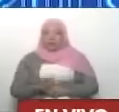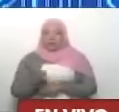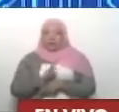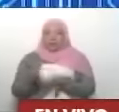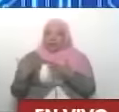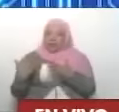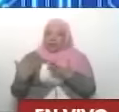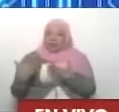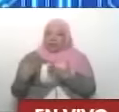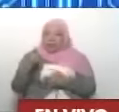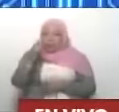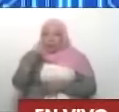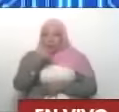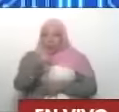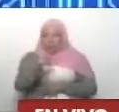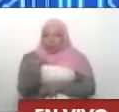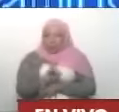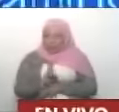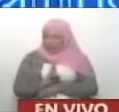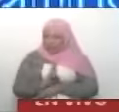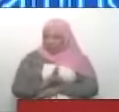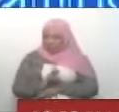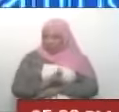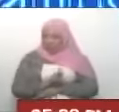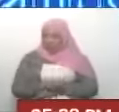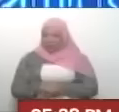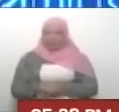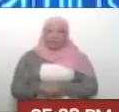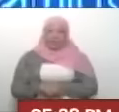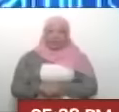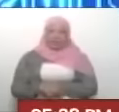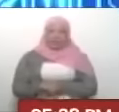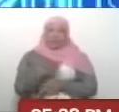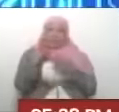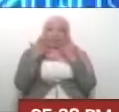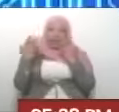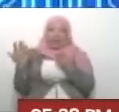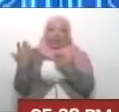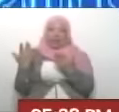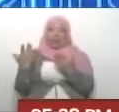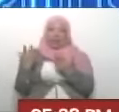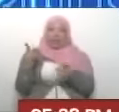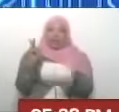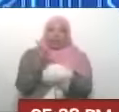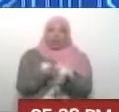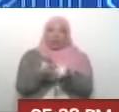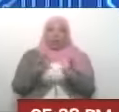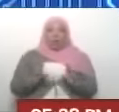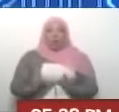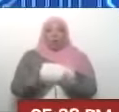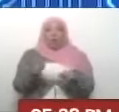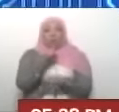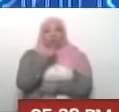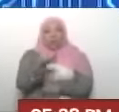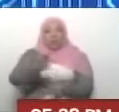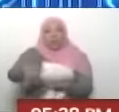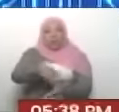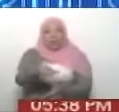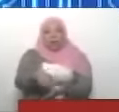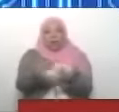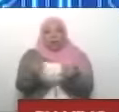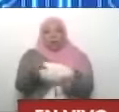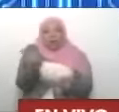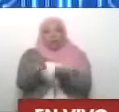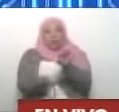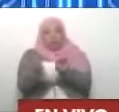caliente acá. El hombre está en la noticia. En este repaso de Zona Digital. Si bien comenzamos con una información nacional, vamos a revisar